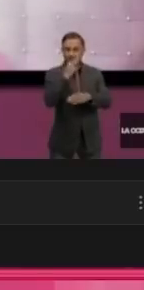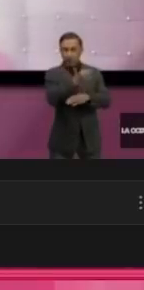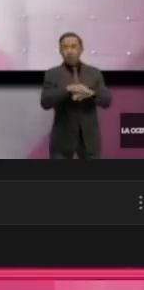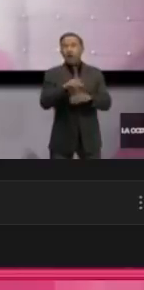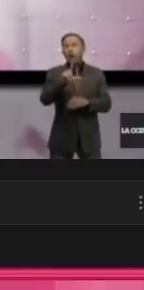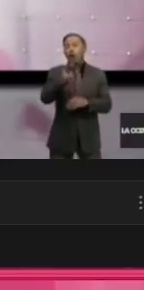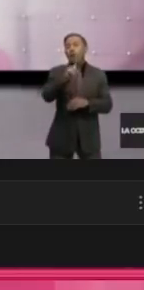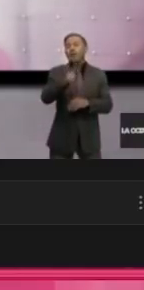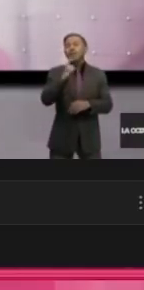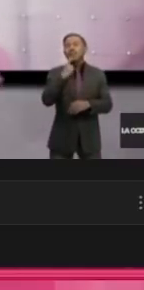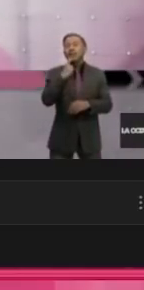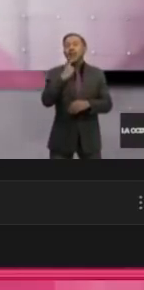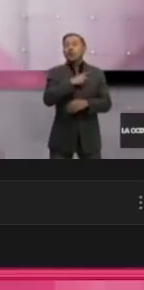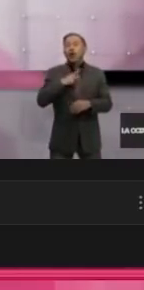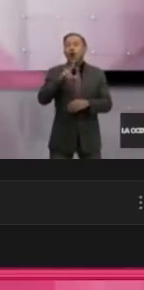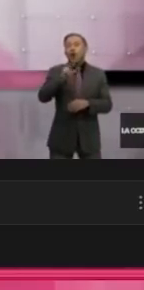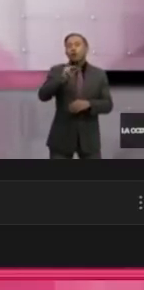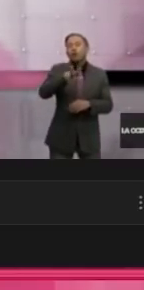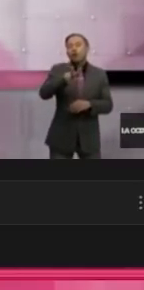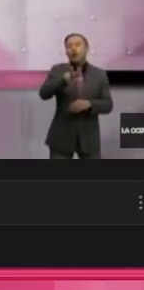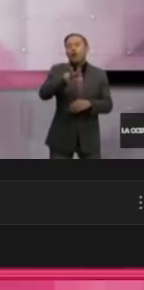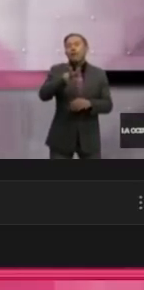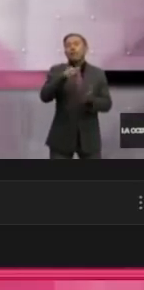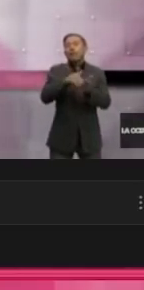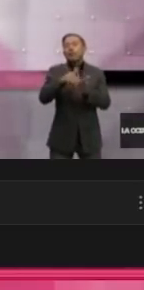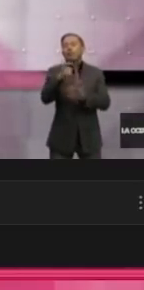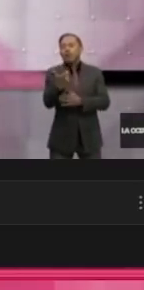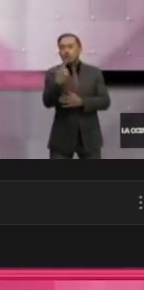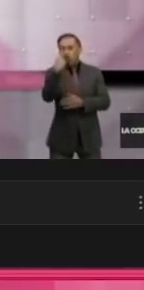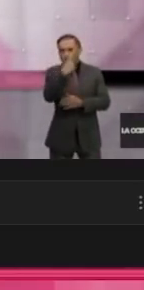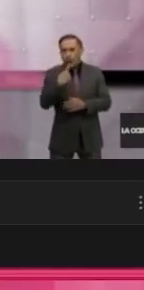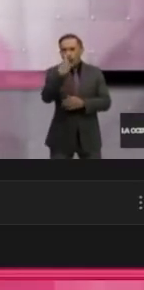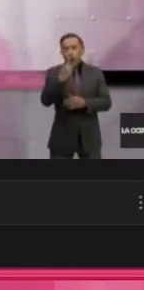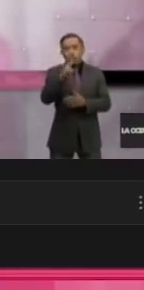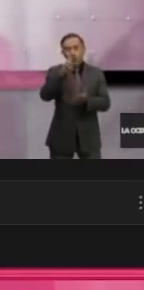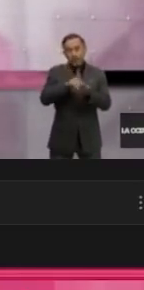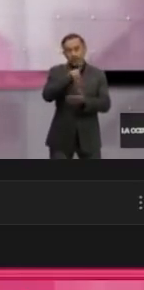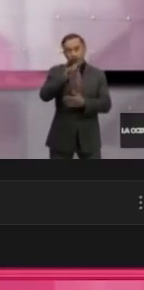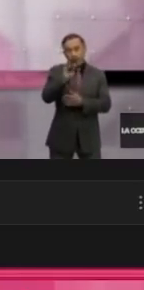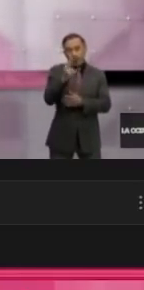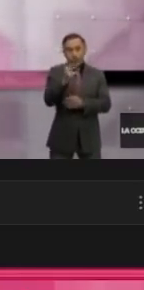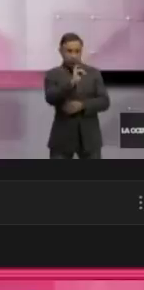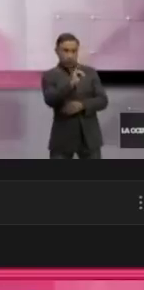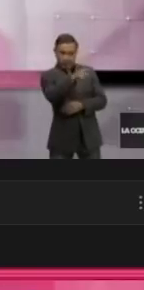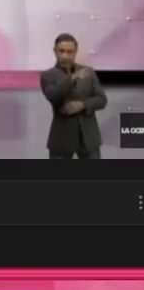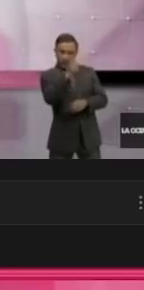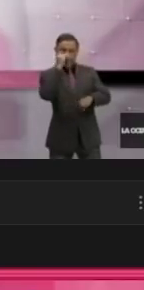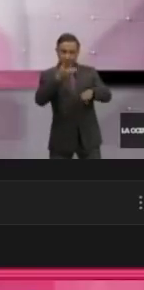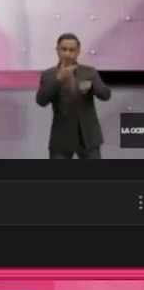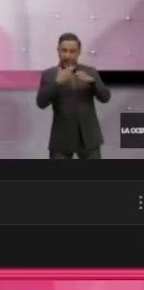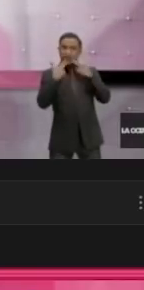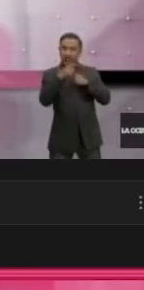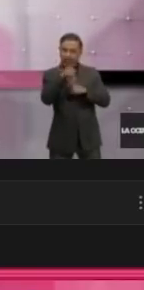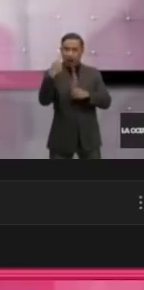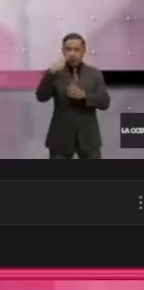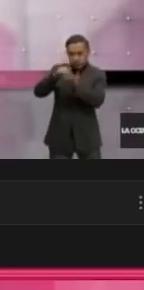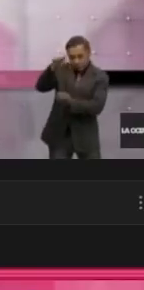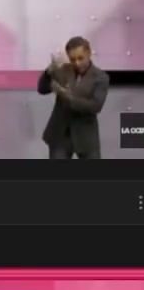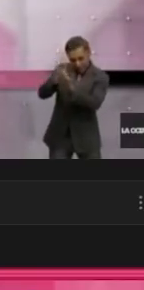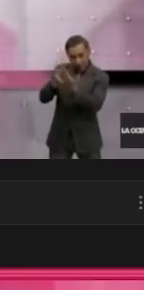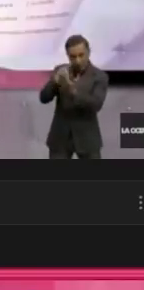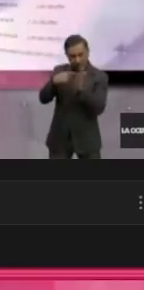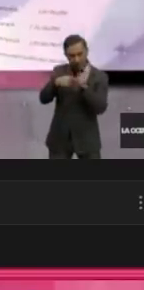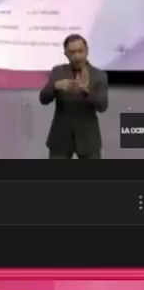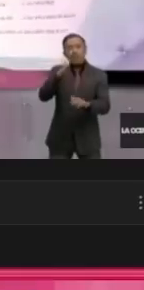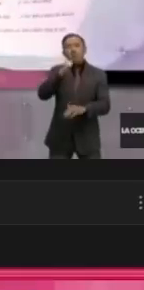ha crecido 88 millones de pesos por hora. 2.192. Sí, tienes que revisar la Secretaría de Hacienda, porque si no, siempre